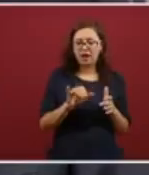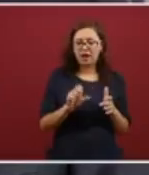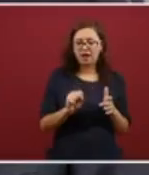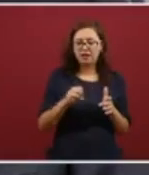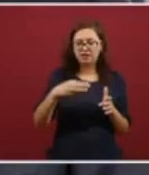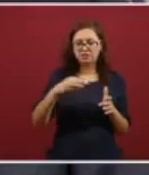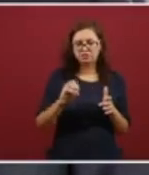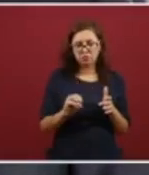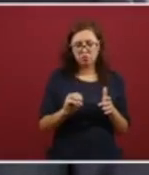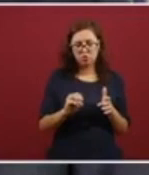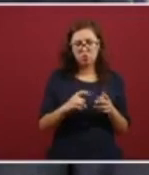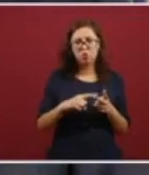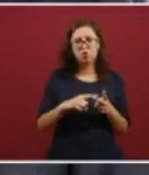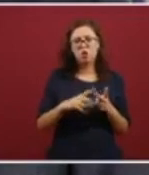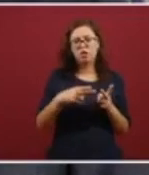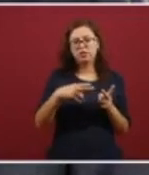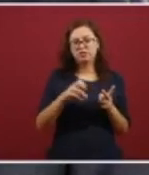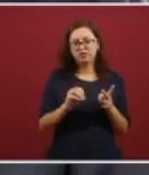Neoporfirismo.